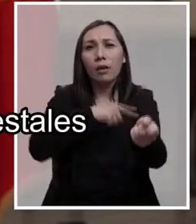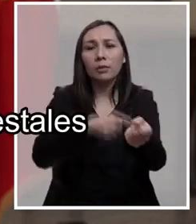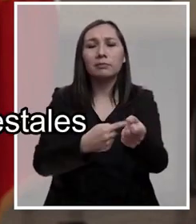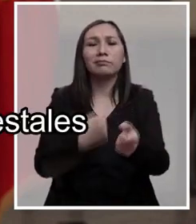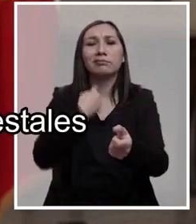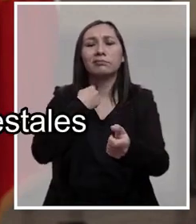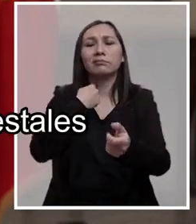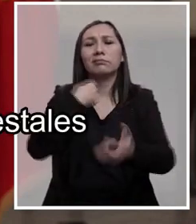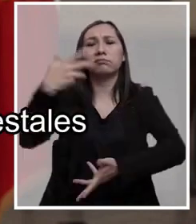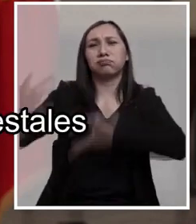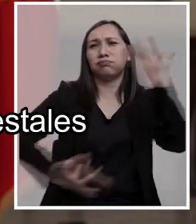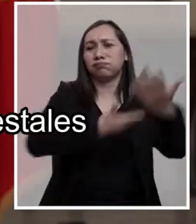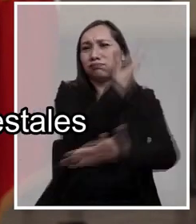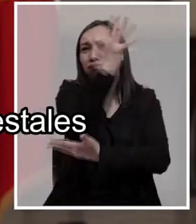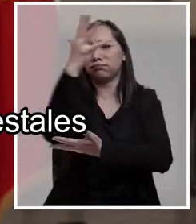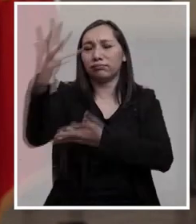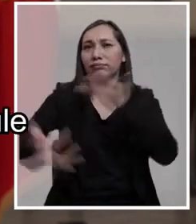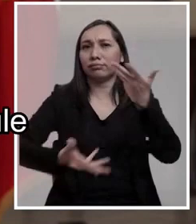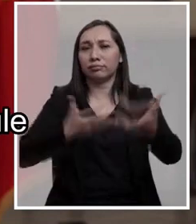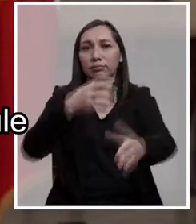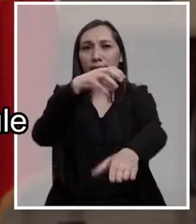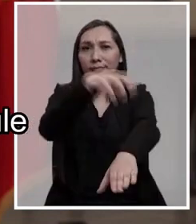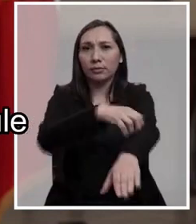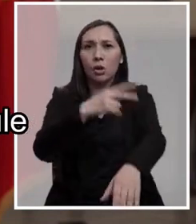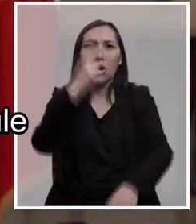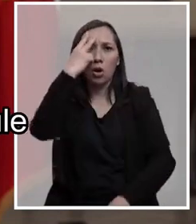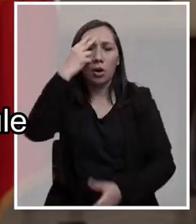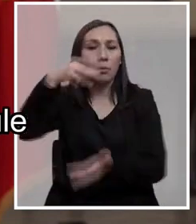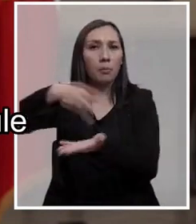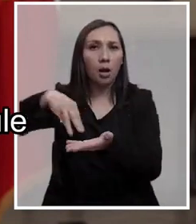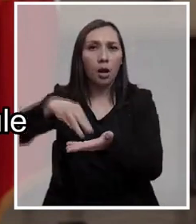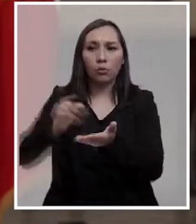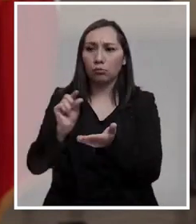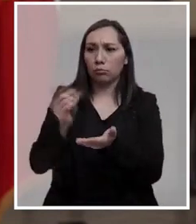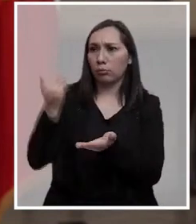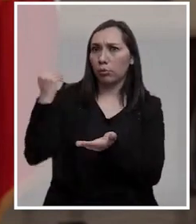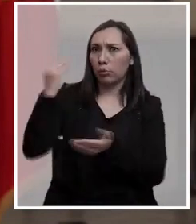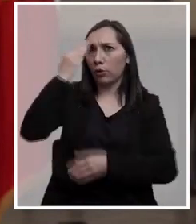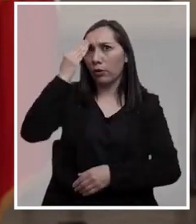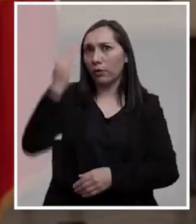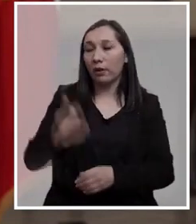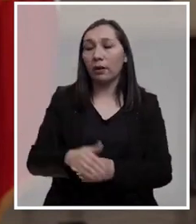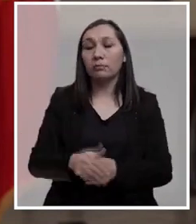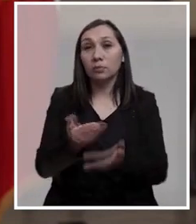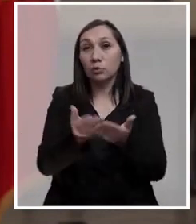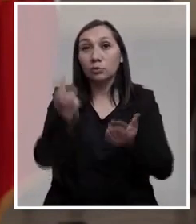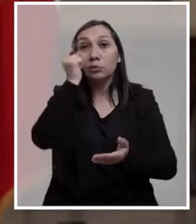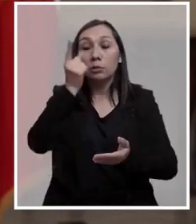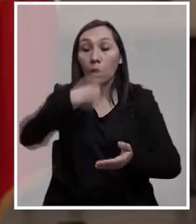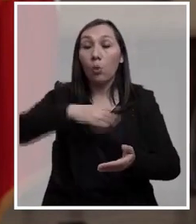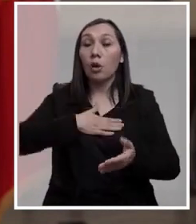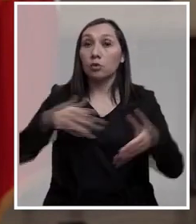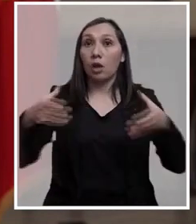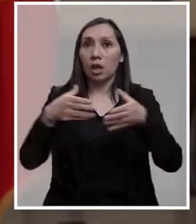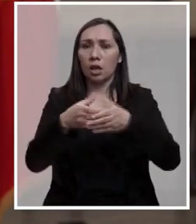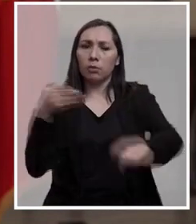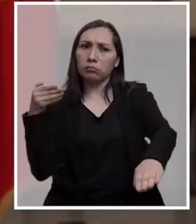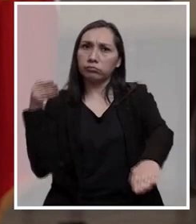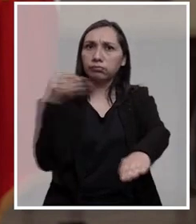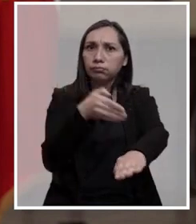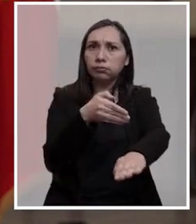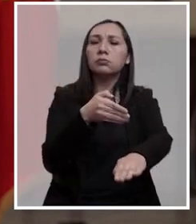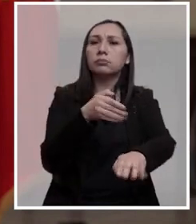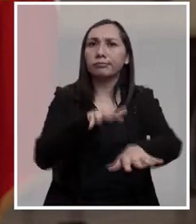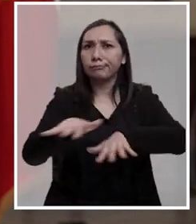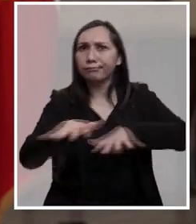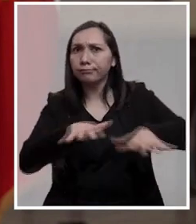a las familias afectadas por los incendios forestales entre las regiones de coquimbo y el maule en los últimos días quiero que sepan que nuestros equipos están